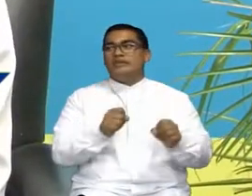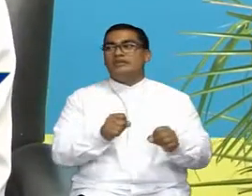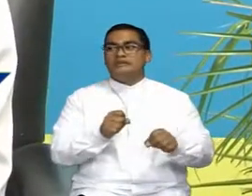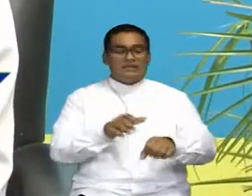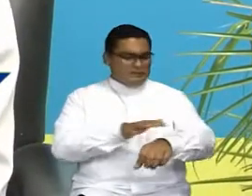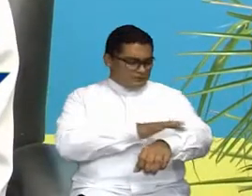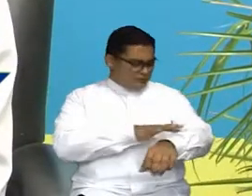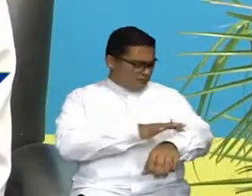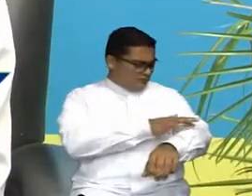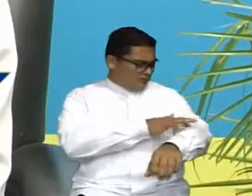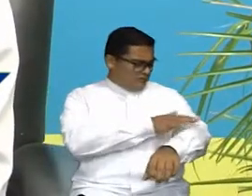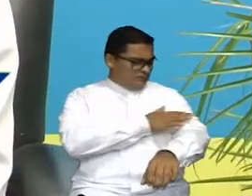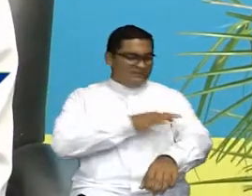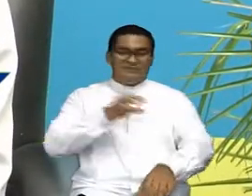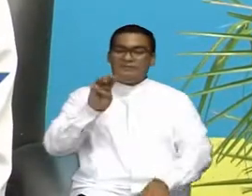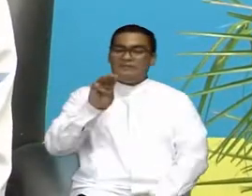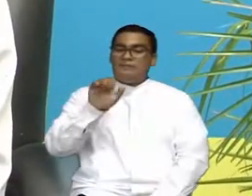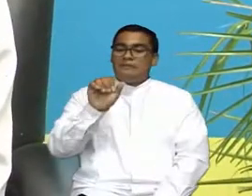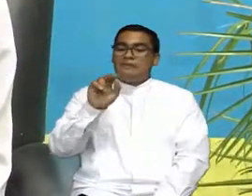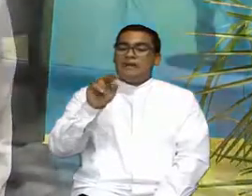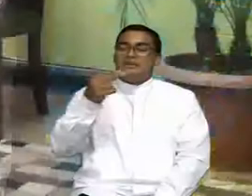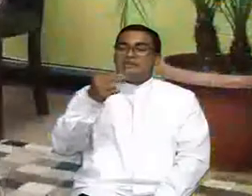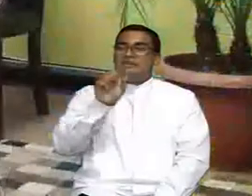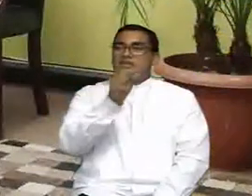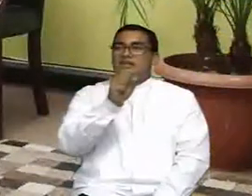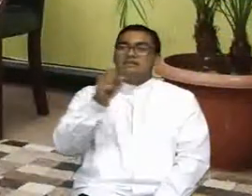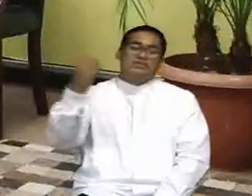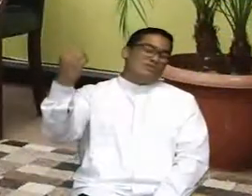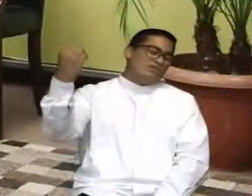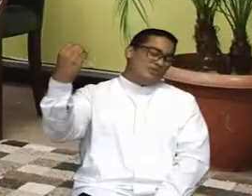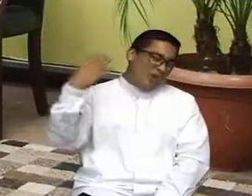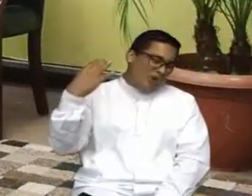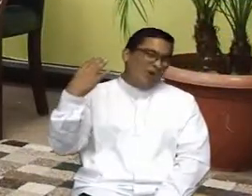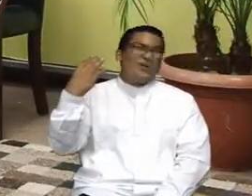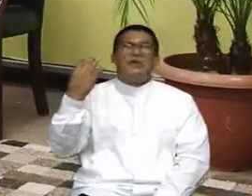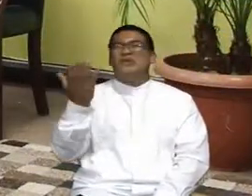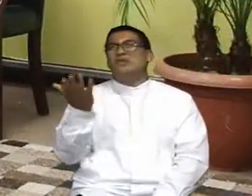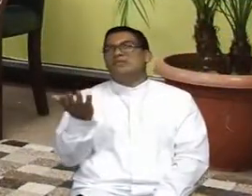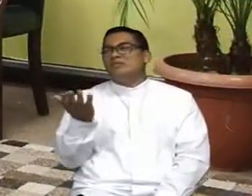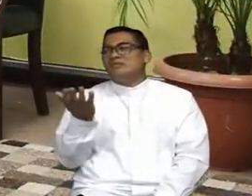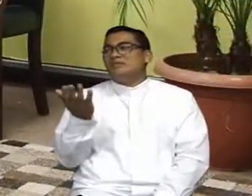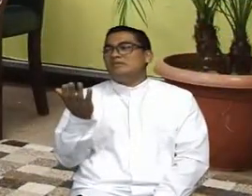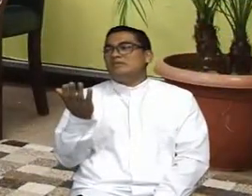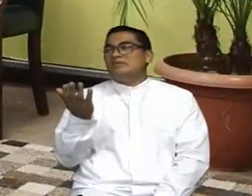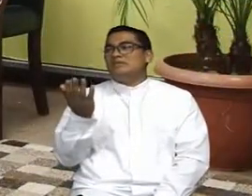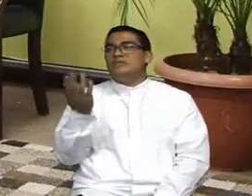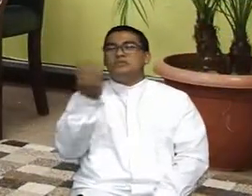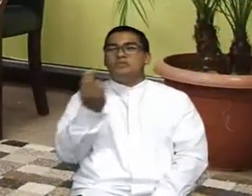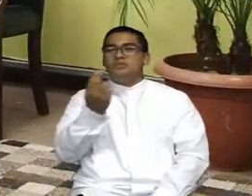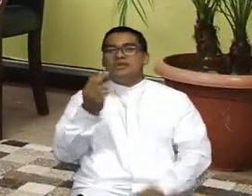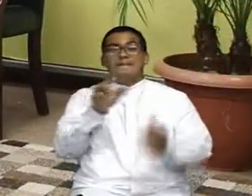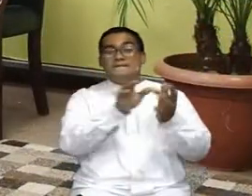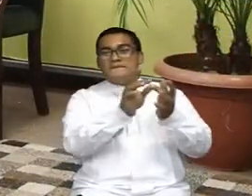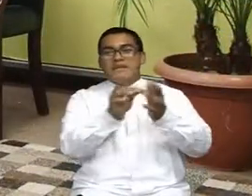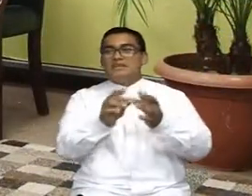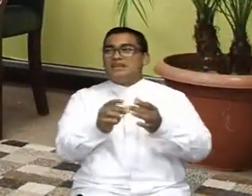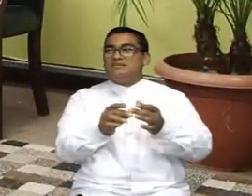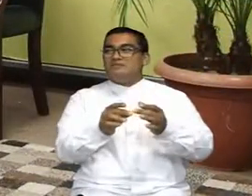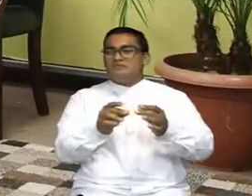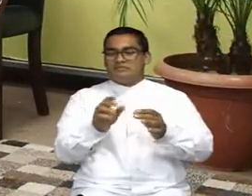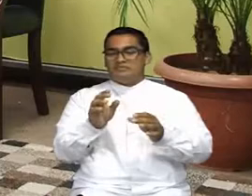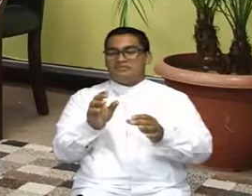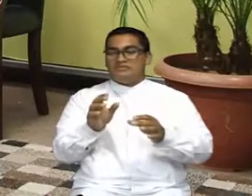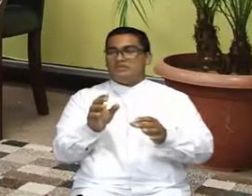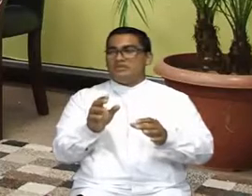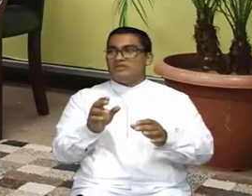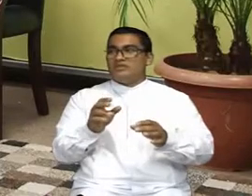manchas. Las manchas, imagino que tienen que ver con no asolearse. Ajá, el utilizar bloqueador solar.